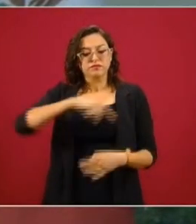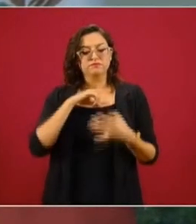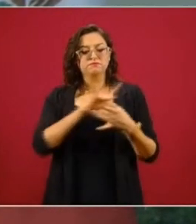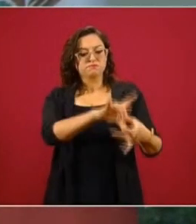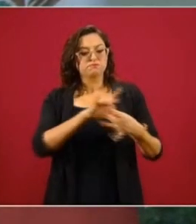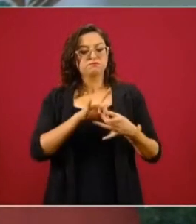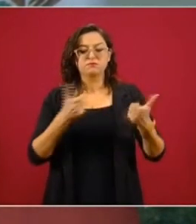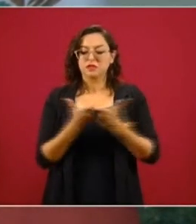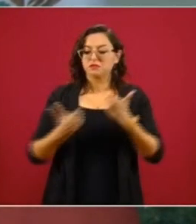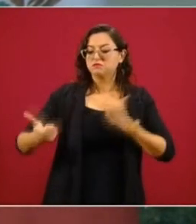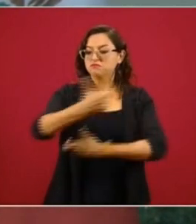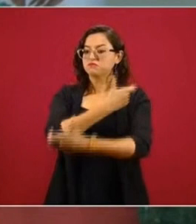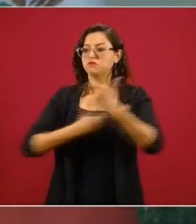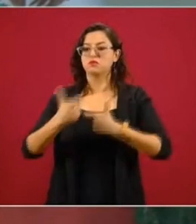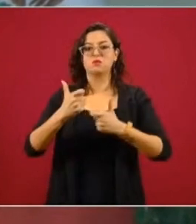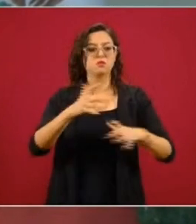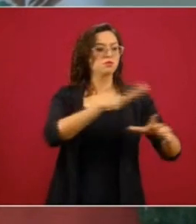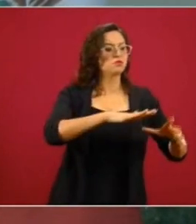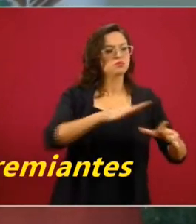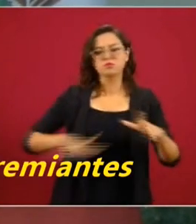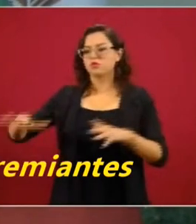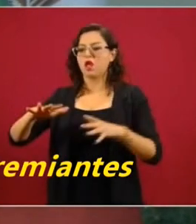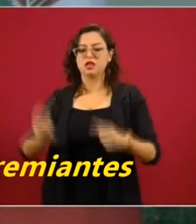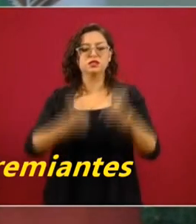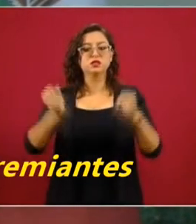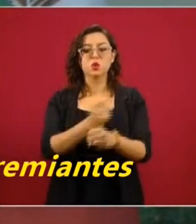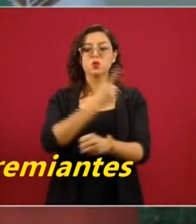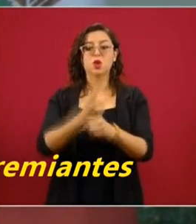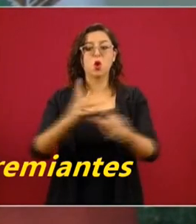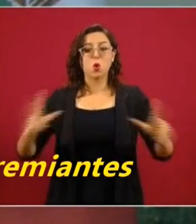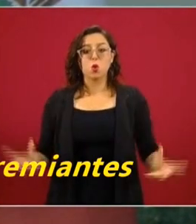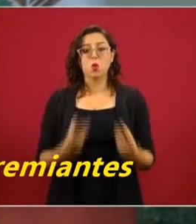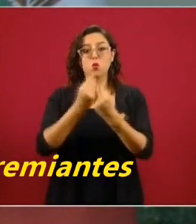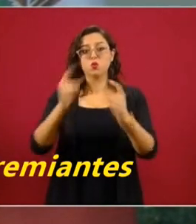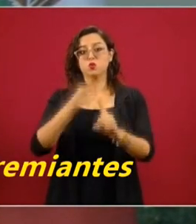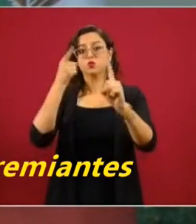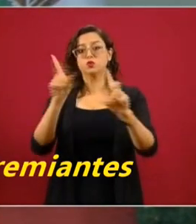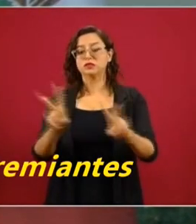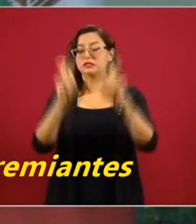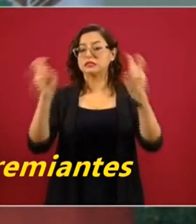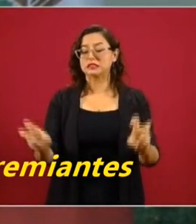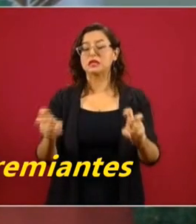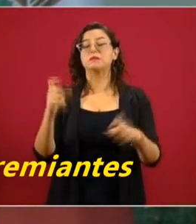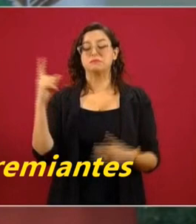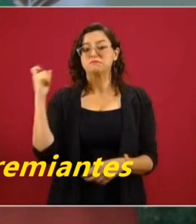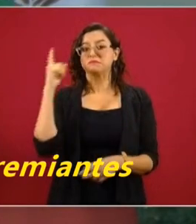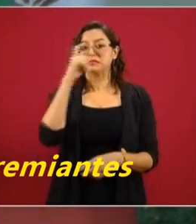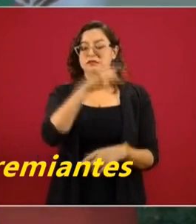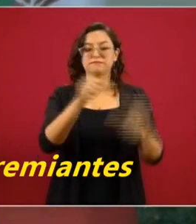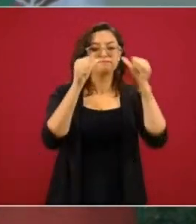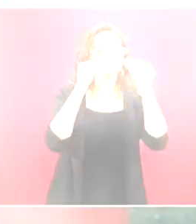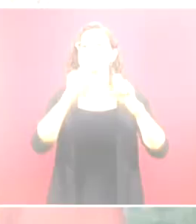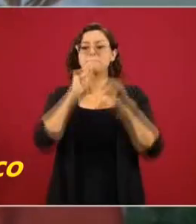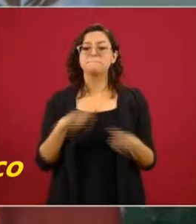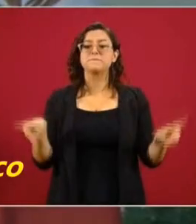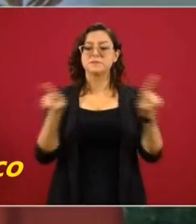una alianza económica y de seguridad, y juntos hemos abordado los temas más apremiantes que enfrentan ambas